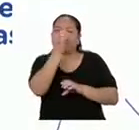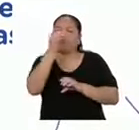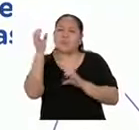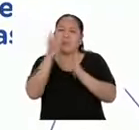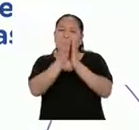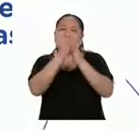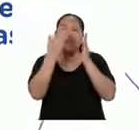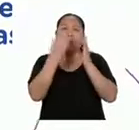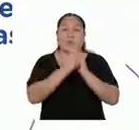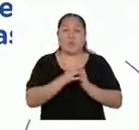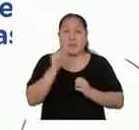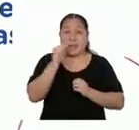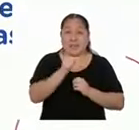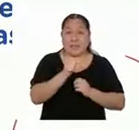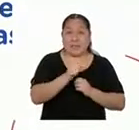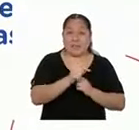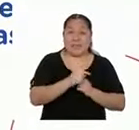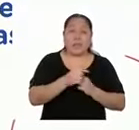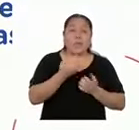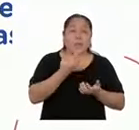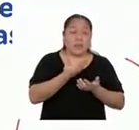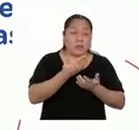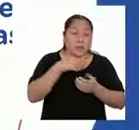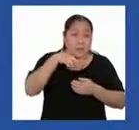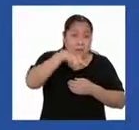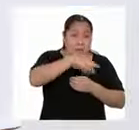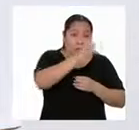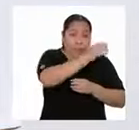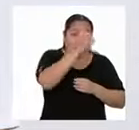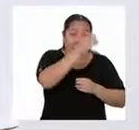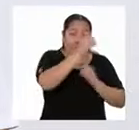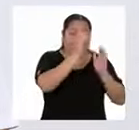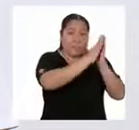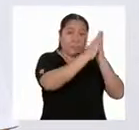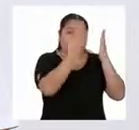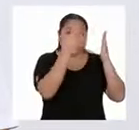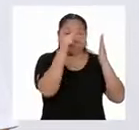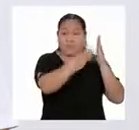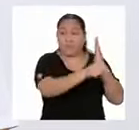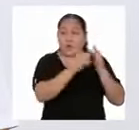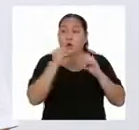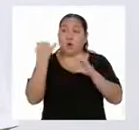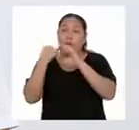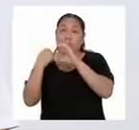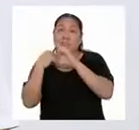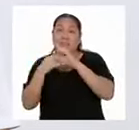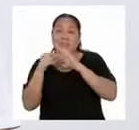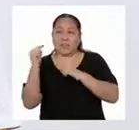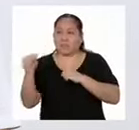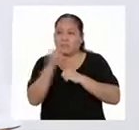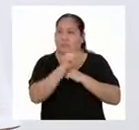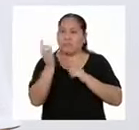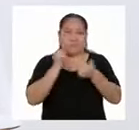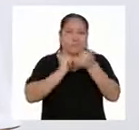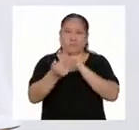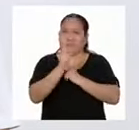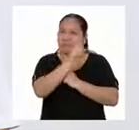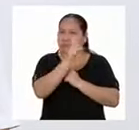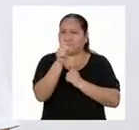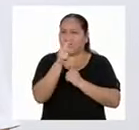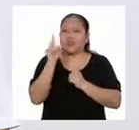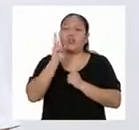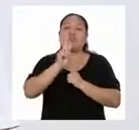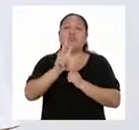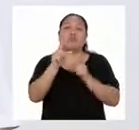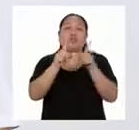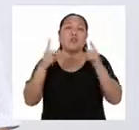bibliotecas físicas y virtuales son igual de importantes y valiosas. No debemos verlas como una competencia, sino como dos espacios